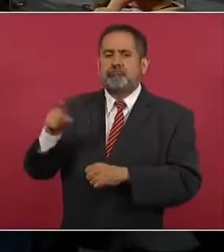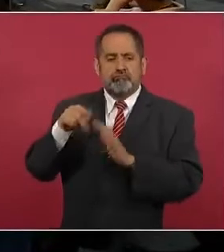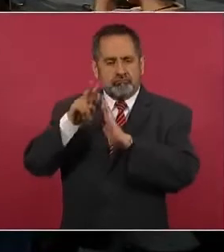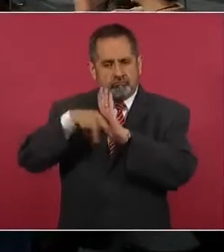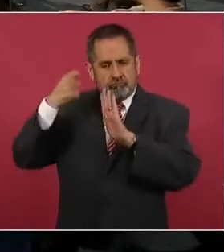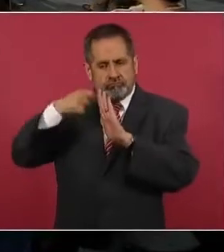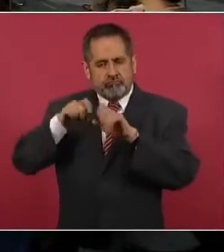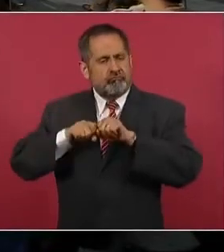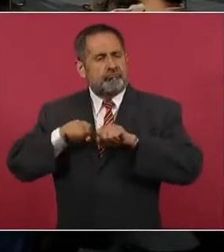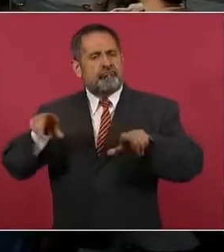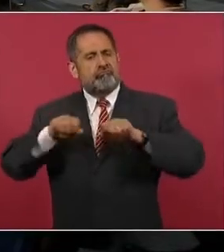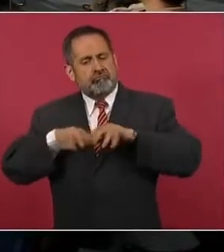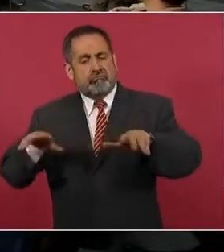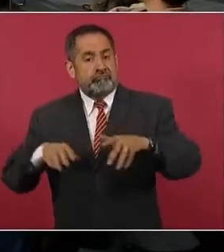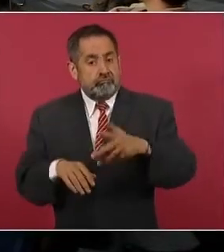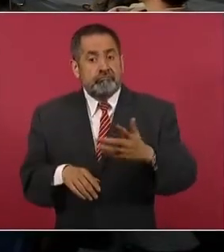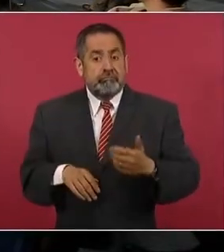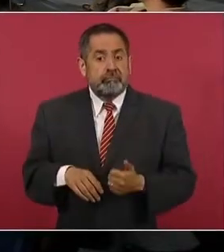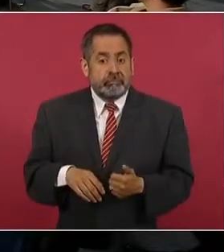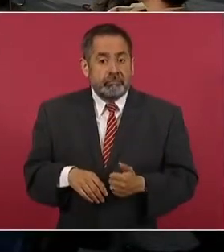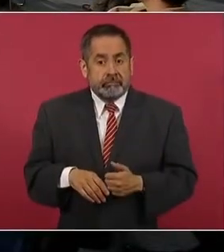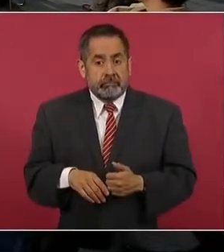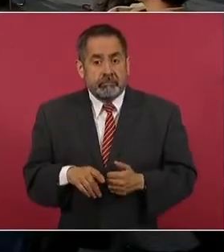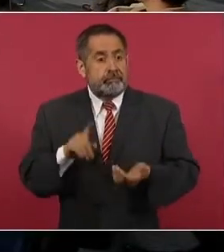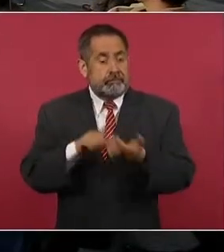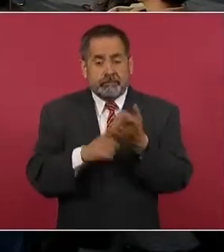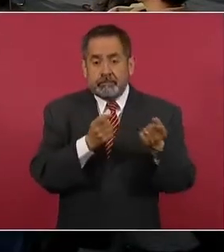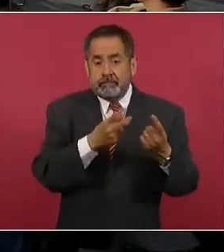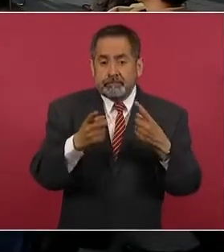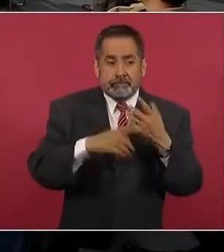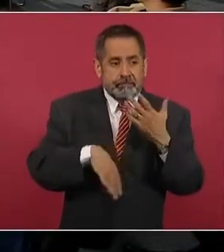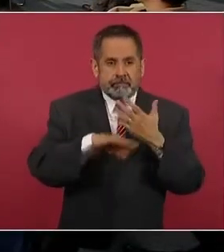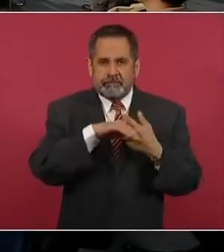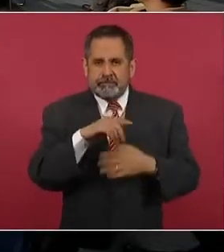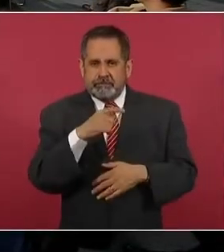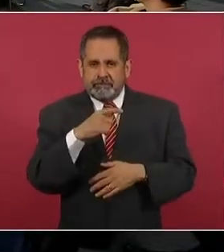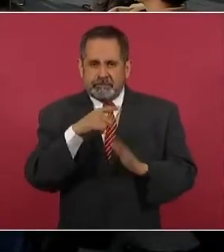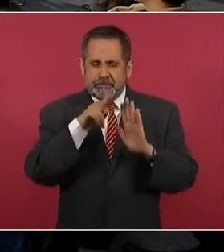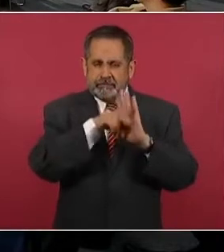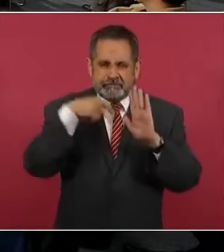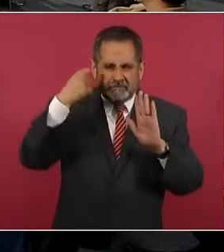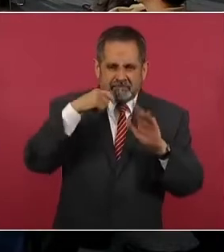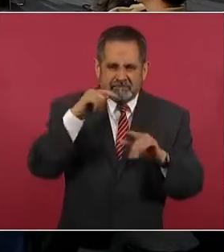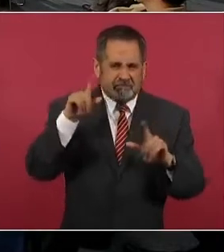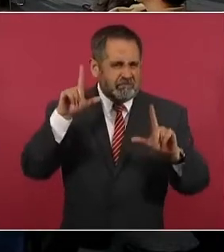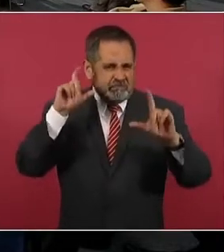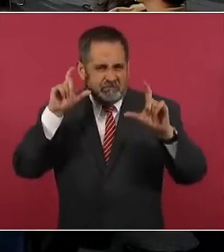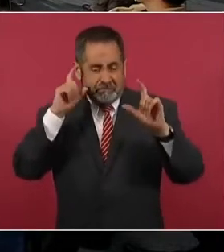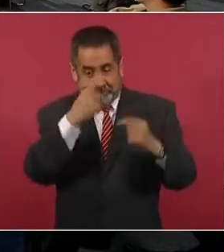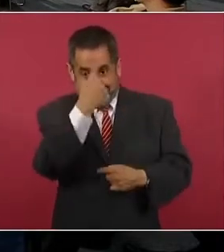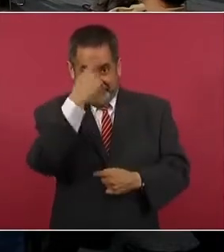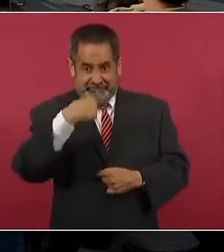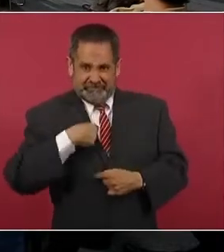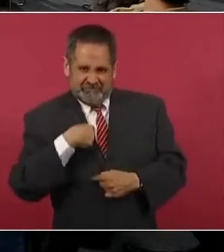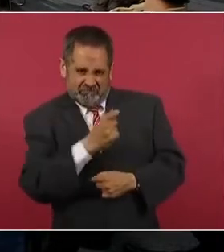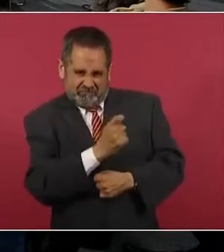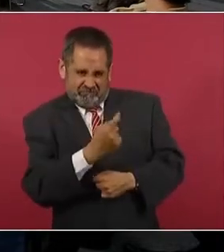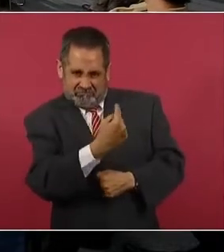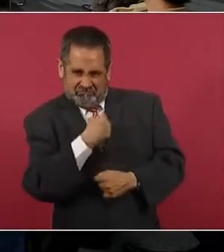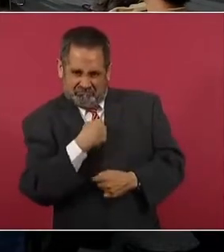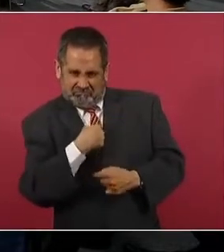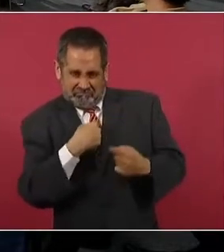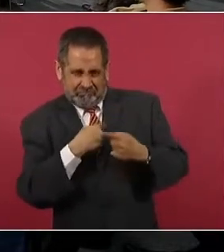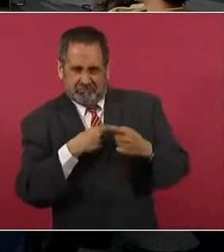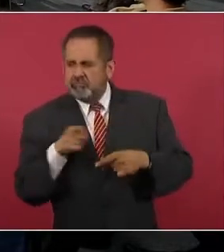que subimos que pues hasta a mí me han sacado videos, fotografías, me preguntan